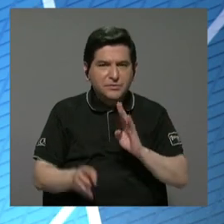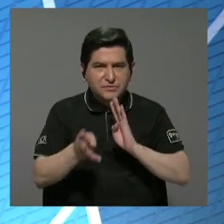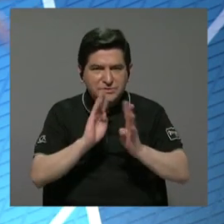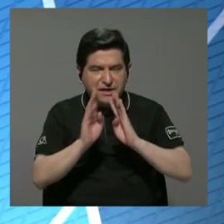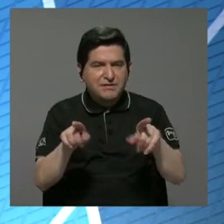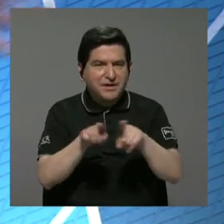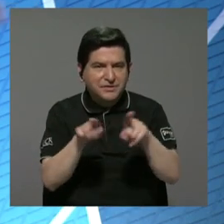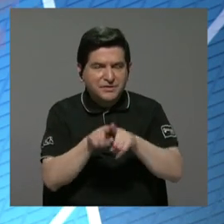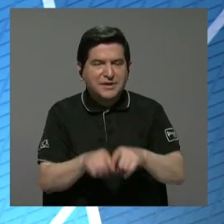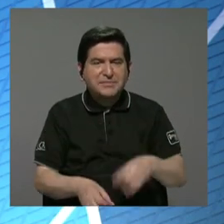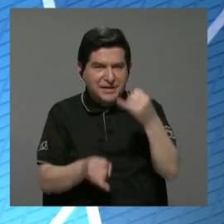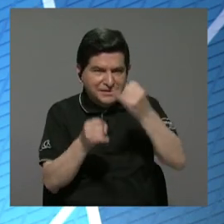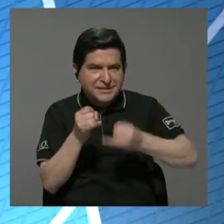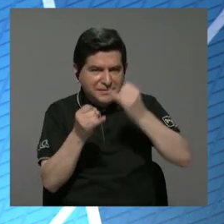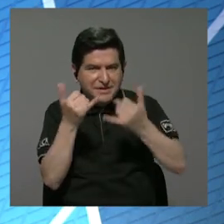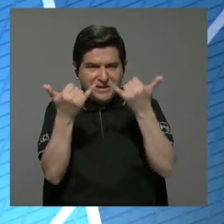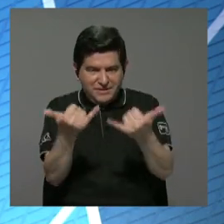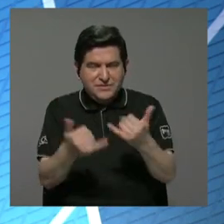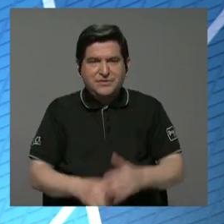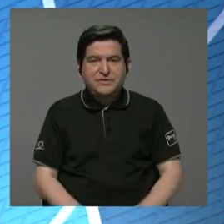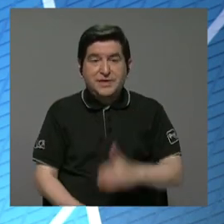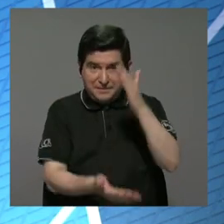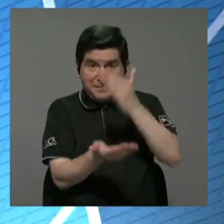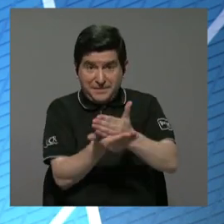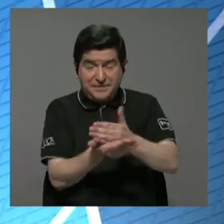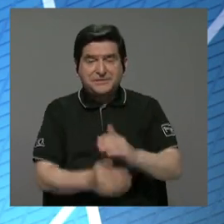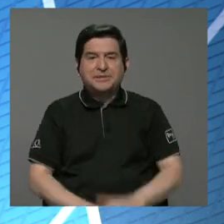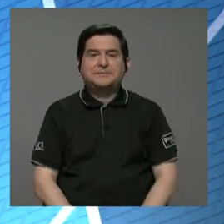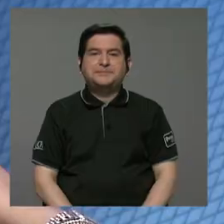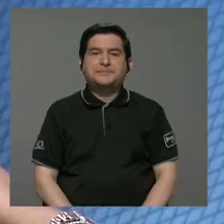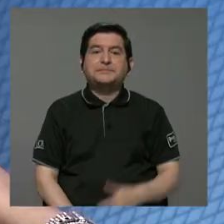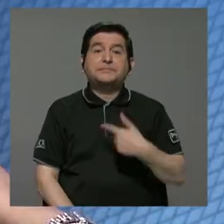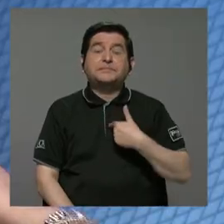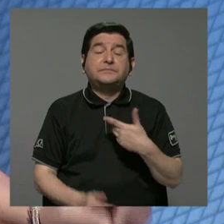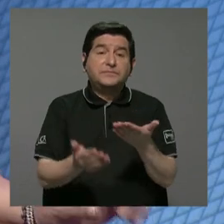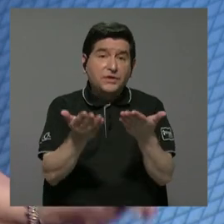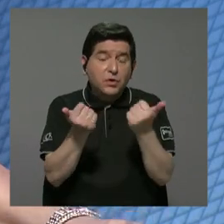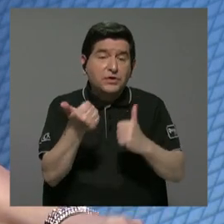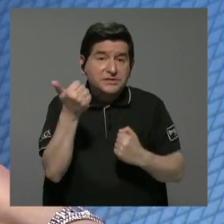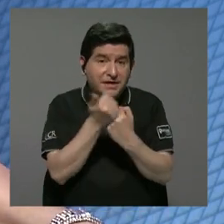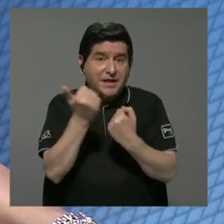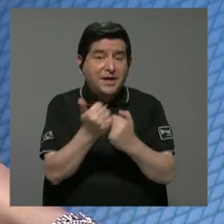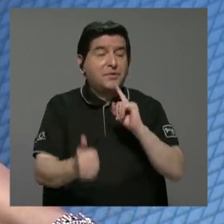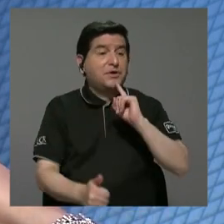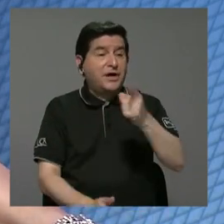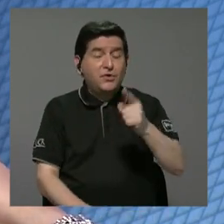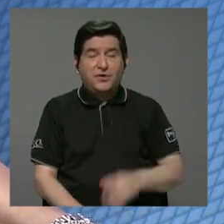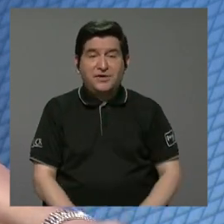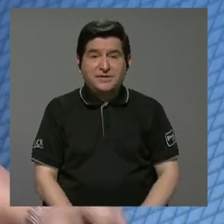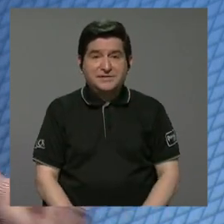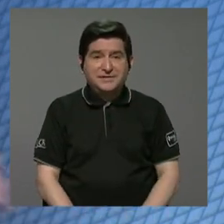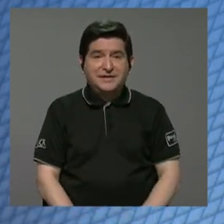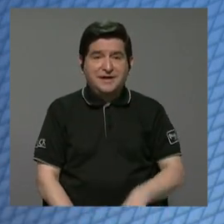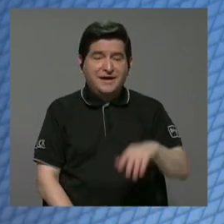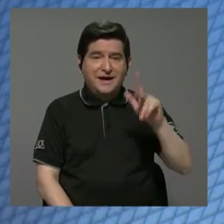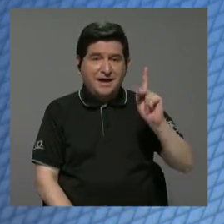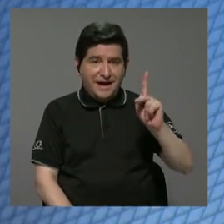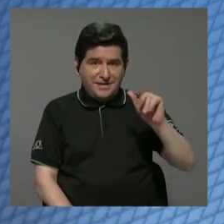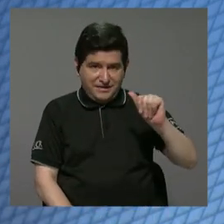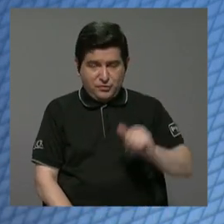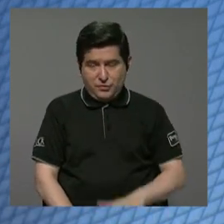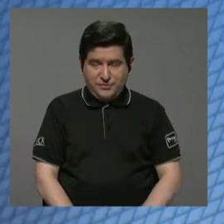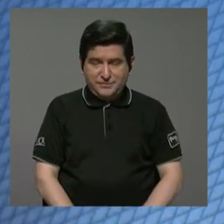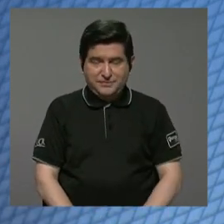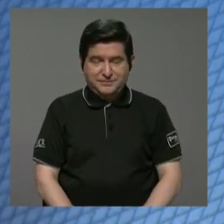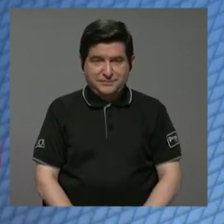también hacer como un cierre, precisamente para hacer una pausa. Adelante. Yo quería apoyar eso que señalaba doña Katy, en el